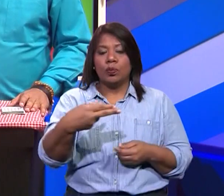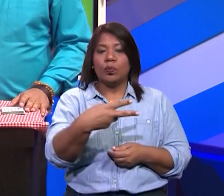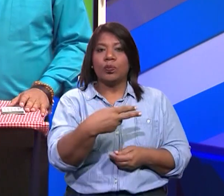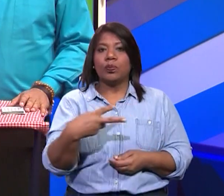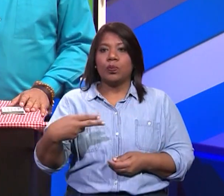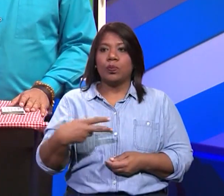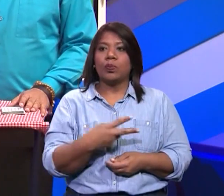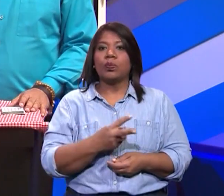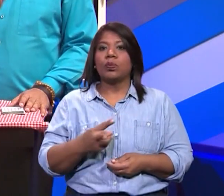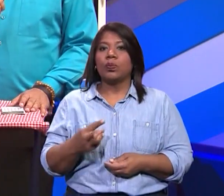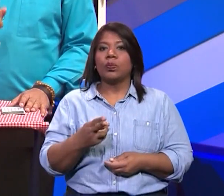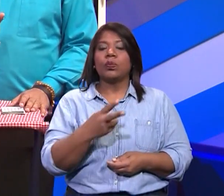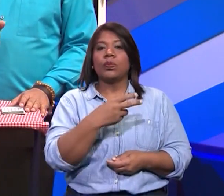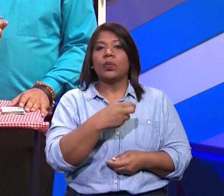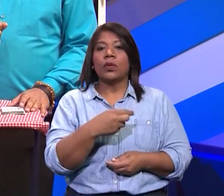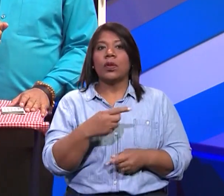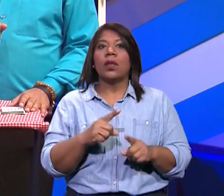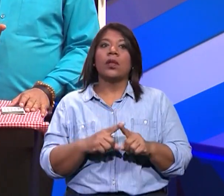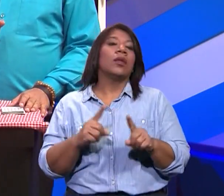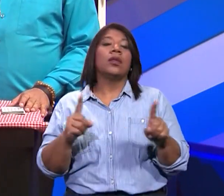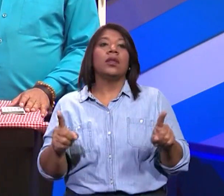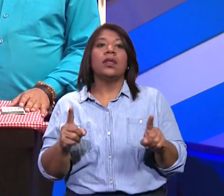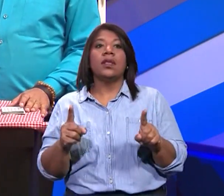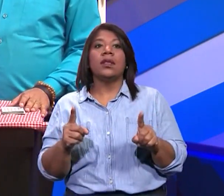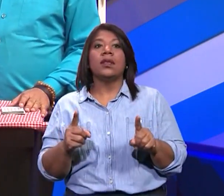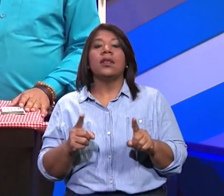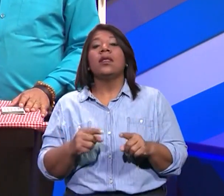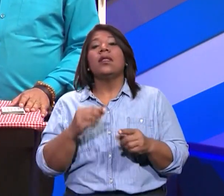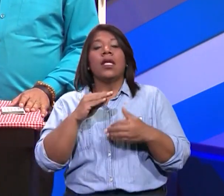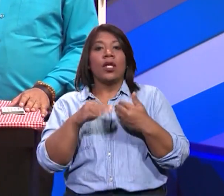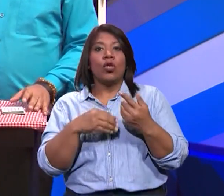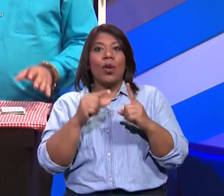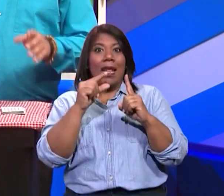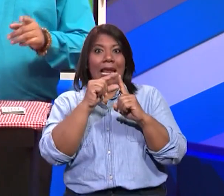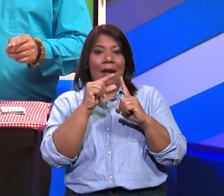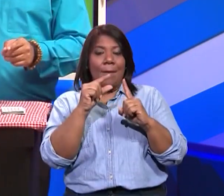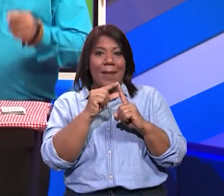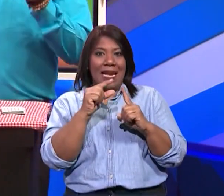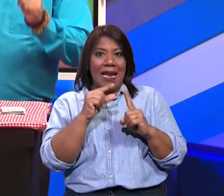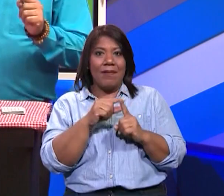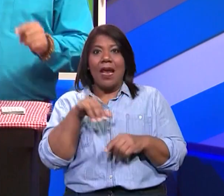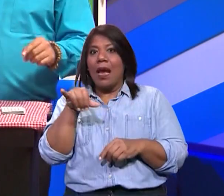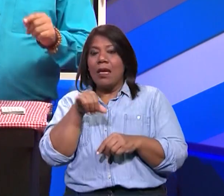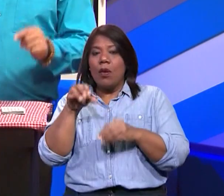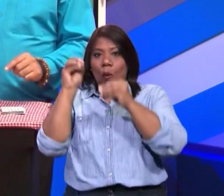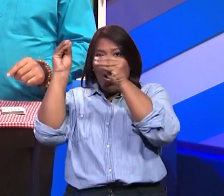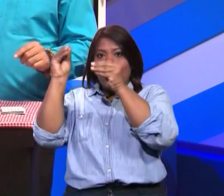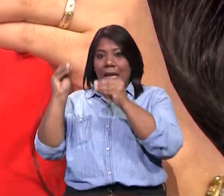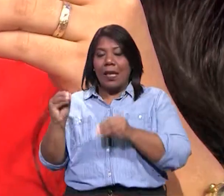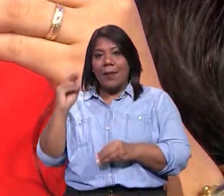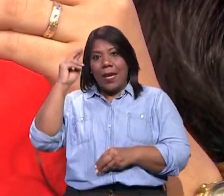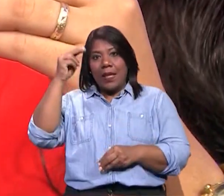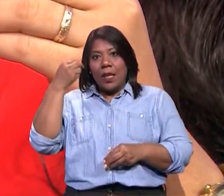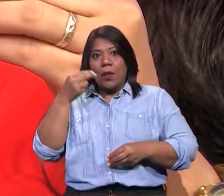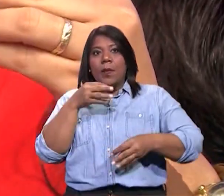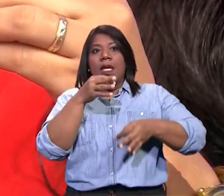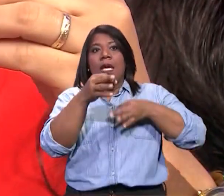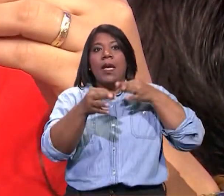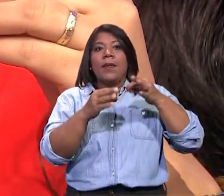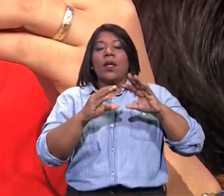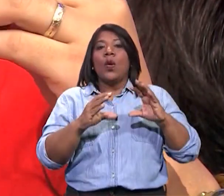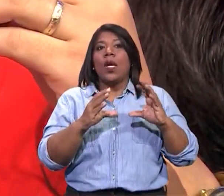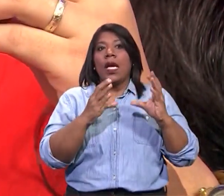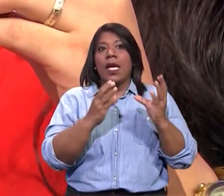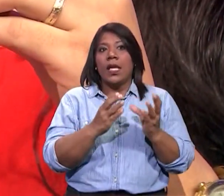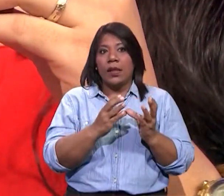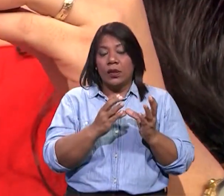imágenes de los animales que ella ya nos mencionó. De los conceptos, maestro. De los conceptos, exacto. Ajá. Y ella tiene que adivinar y enseñar